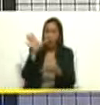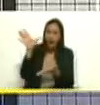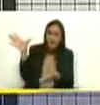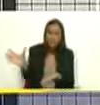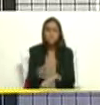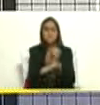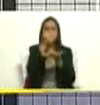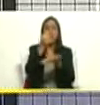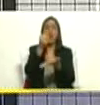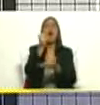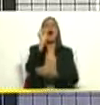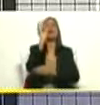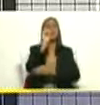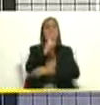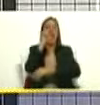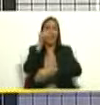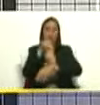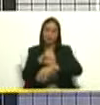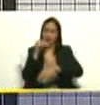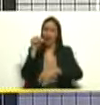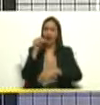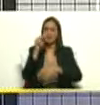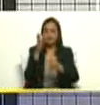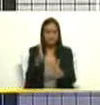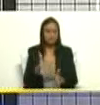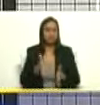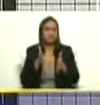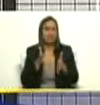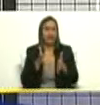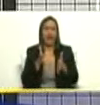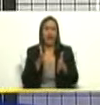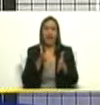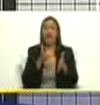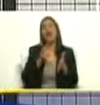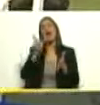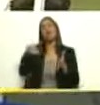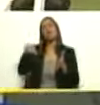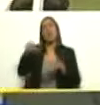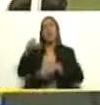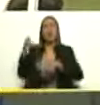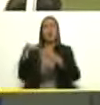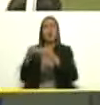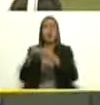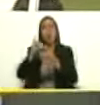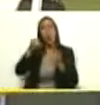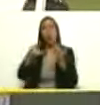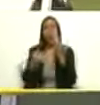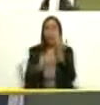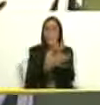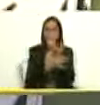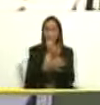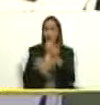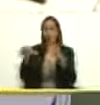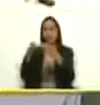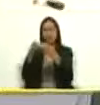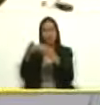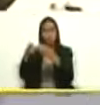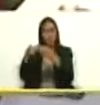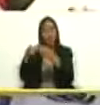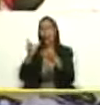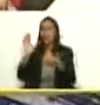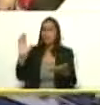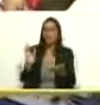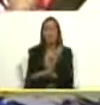de Las garras y las manos de El extremismo derecha de guaidó y de los apellidos